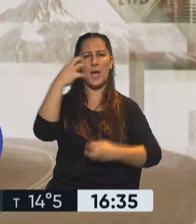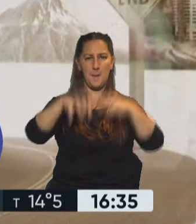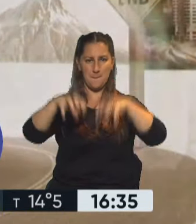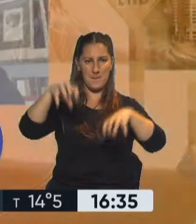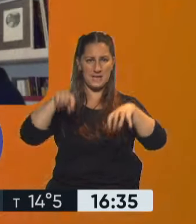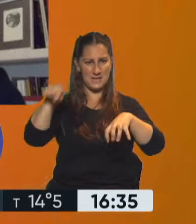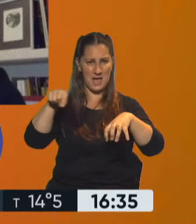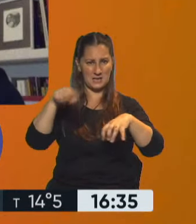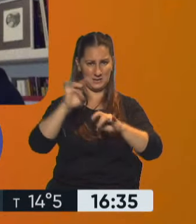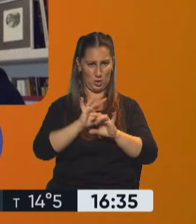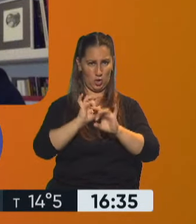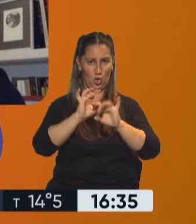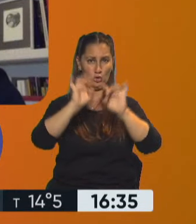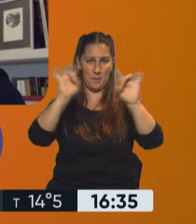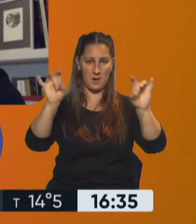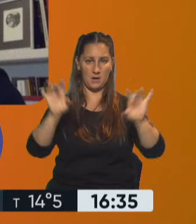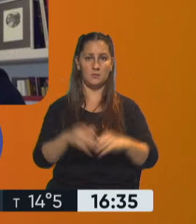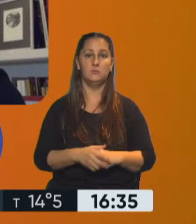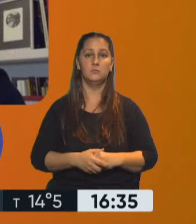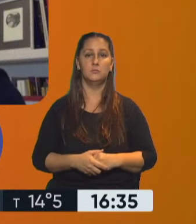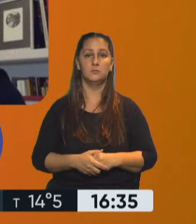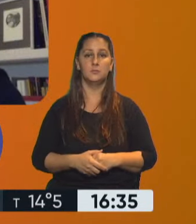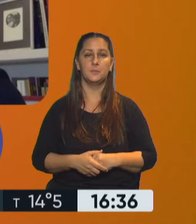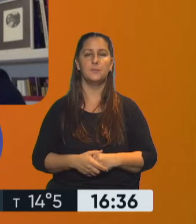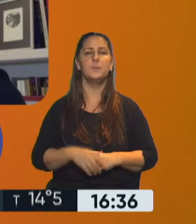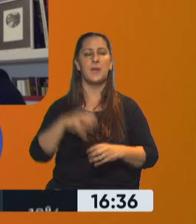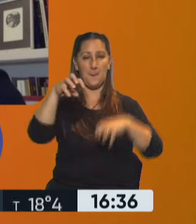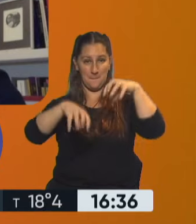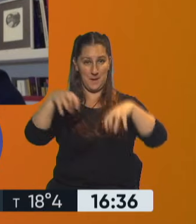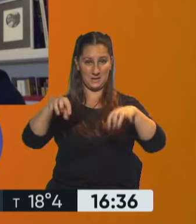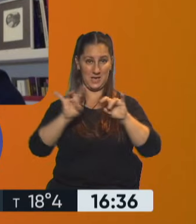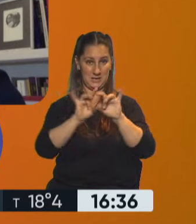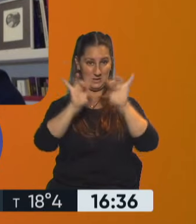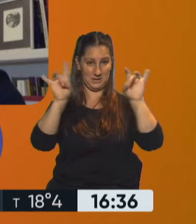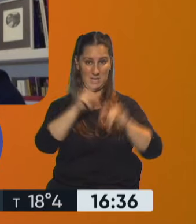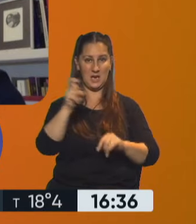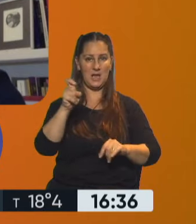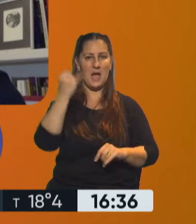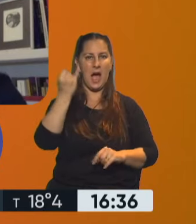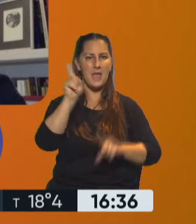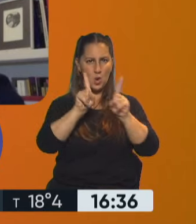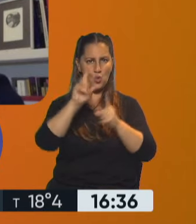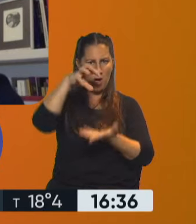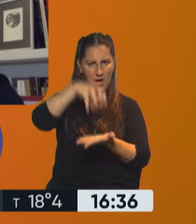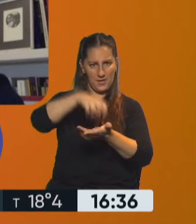principal es de los estados. De esas empresas, sí, ni hablar. Ahora te pregunto, de esas empresas, de esas 100 empresas, ¿hay alguna que esté en